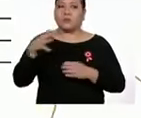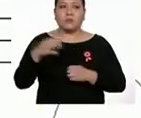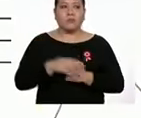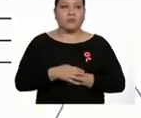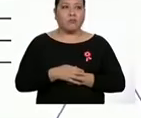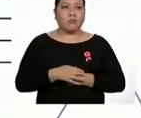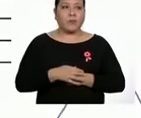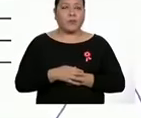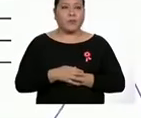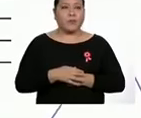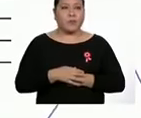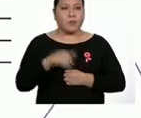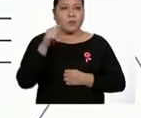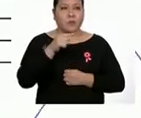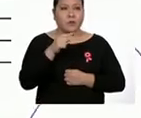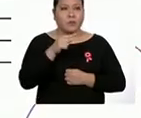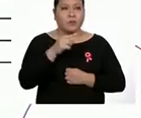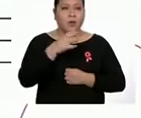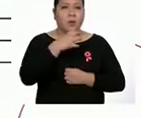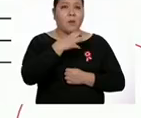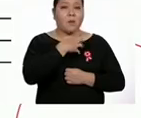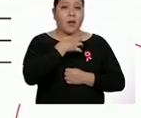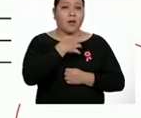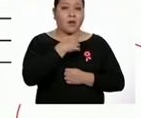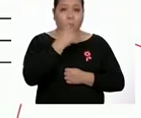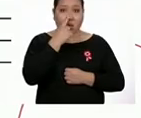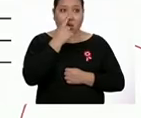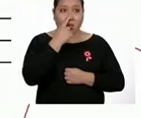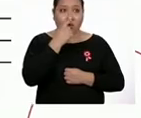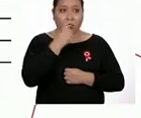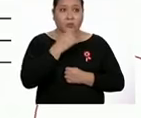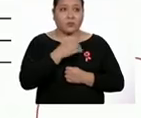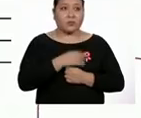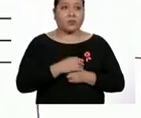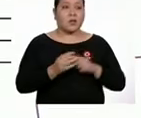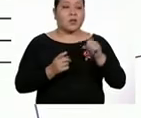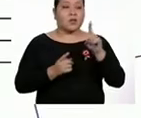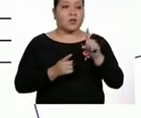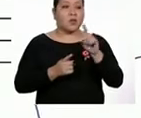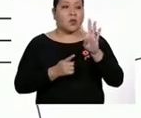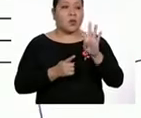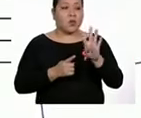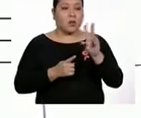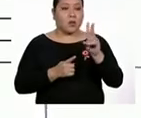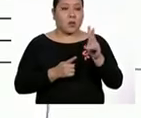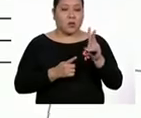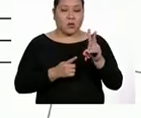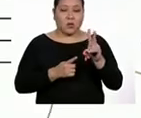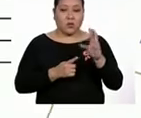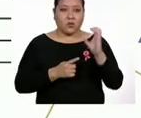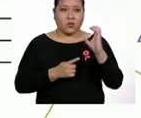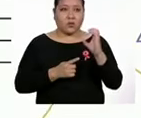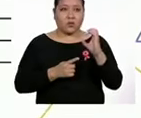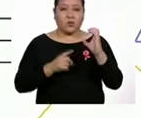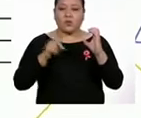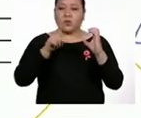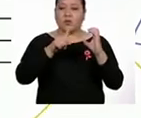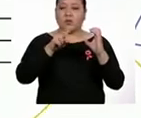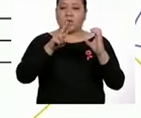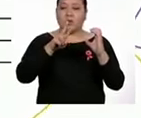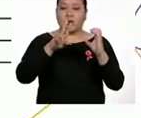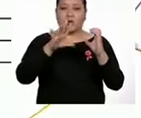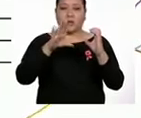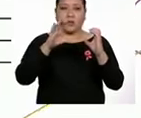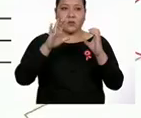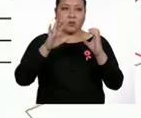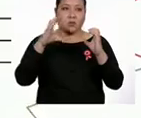La presión sistólica de mi tía en mayo y junio tiene como extremos 142 y 145. Por lo